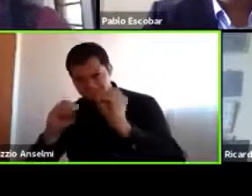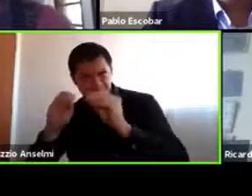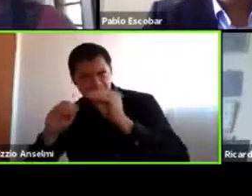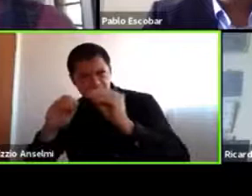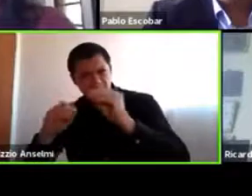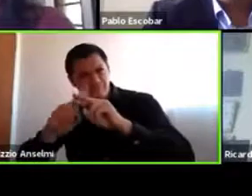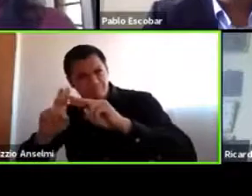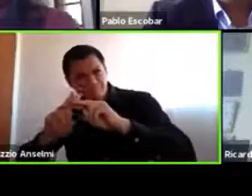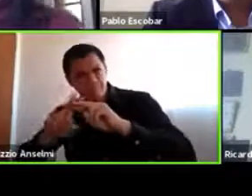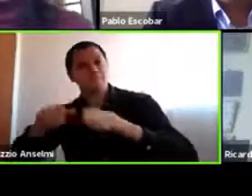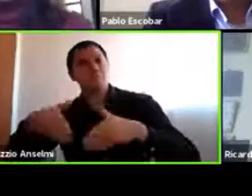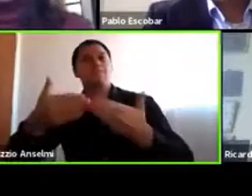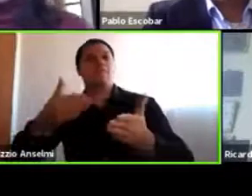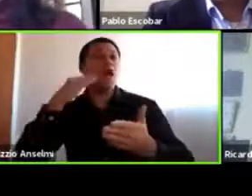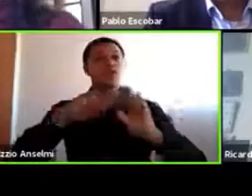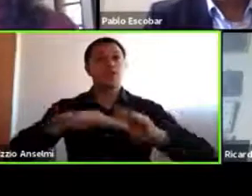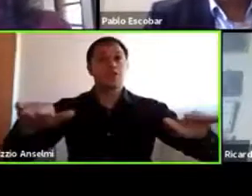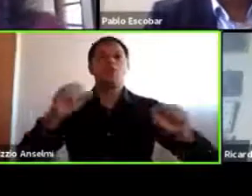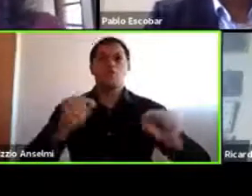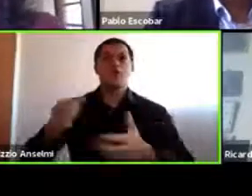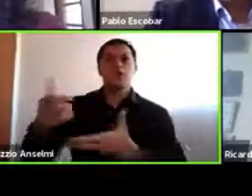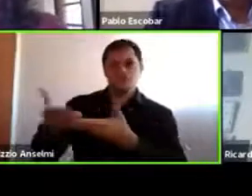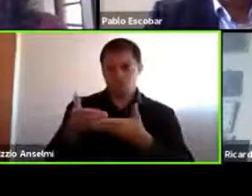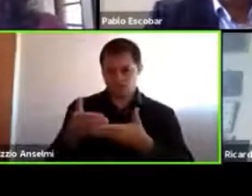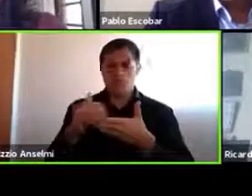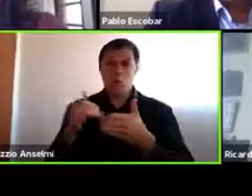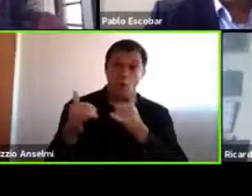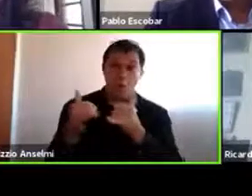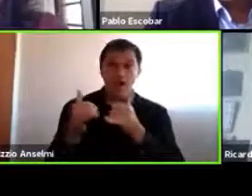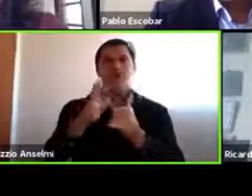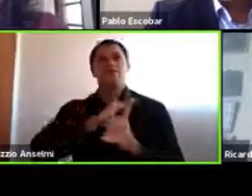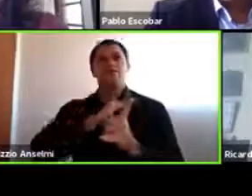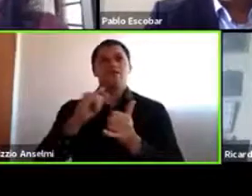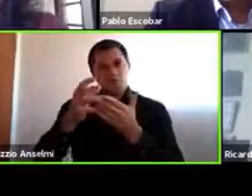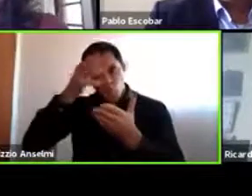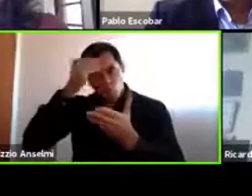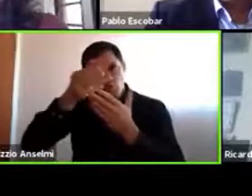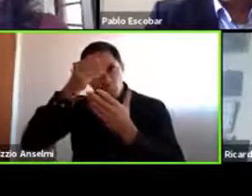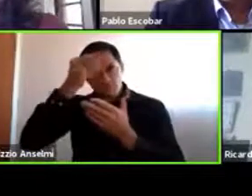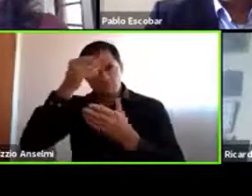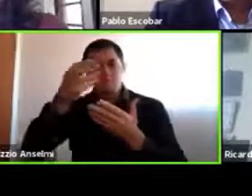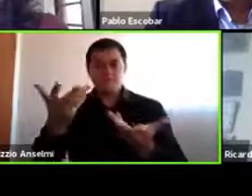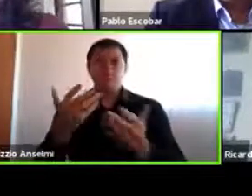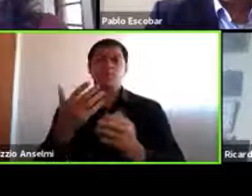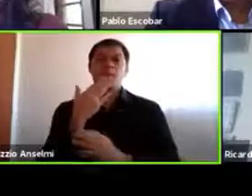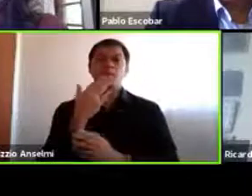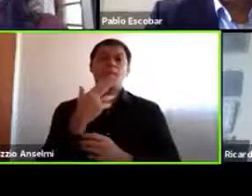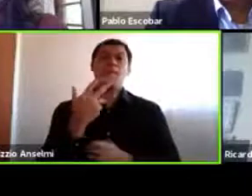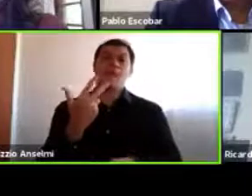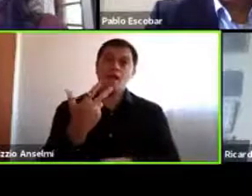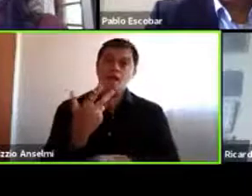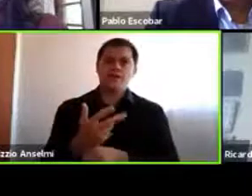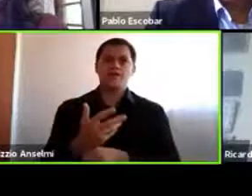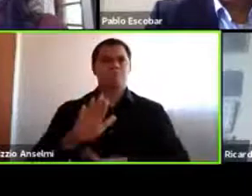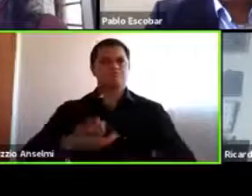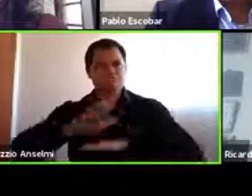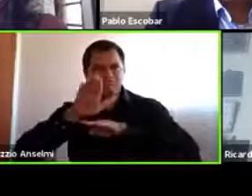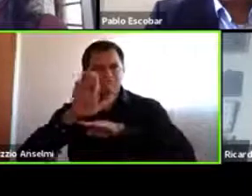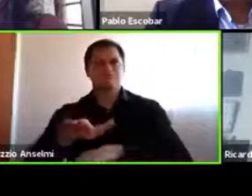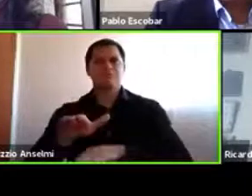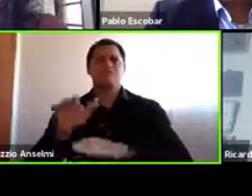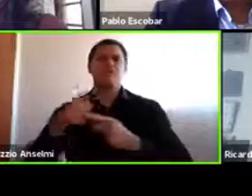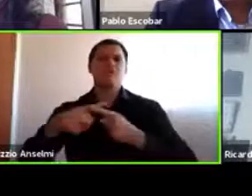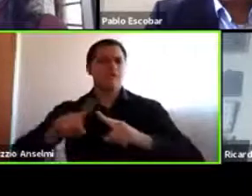y también tiene un fuerte respaldo empírico de pruebas experimentales que se han hecho en